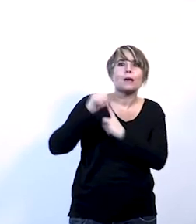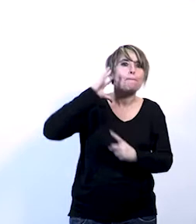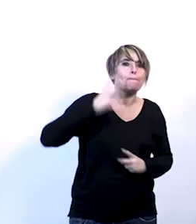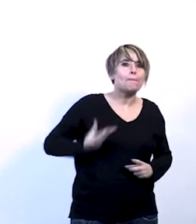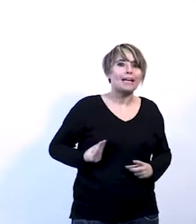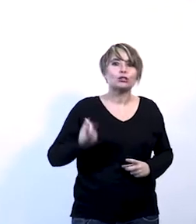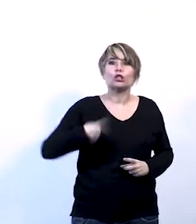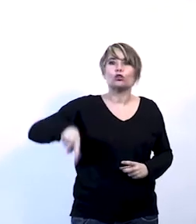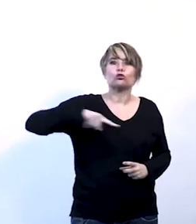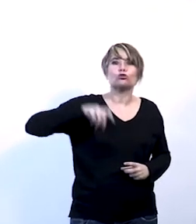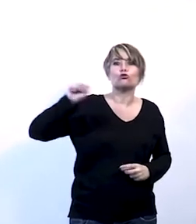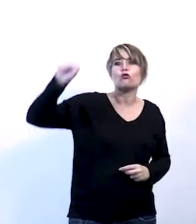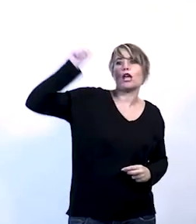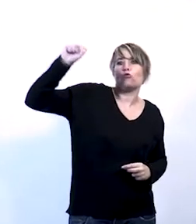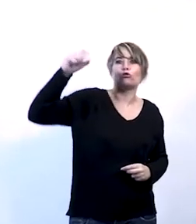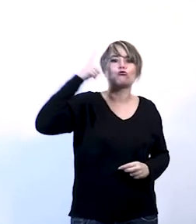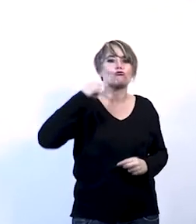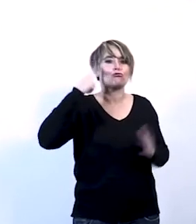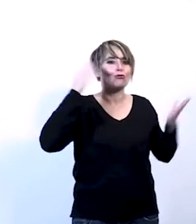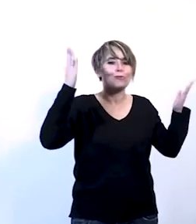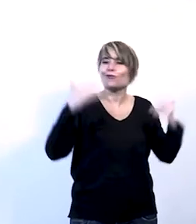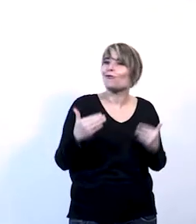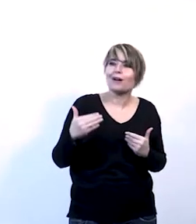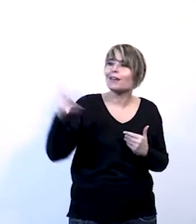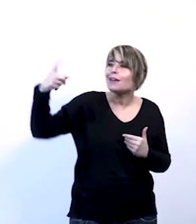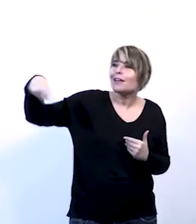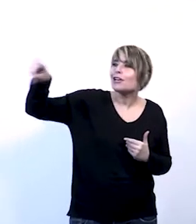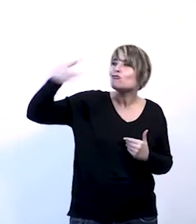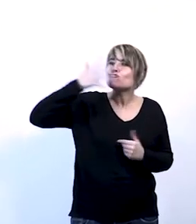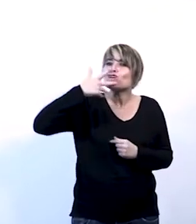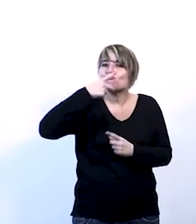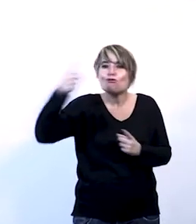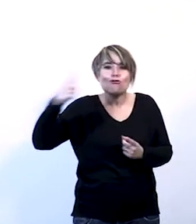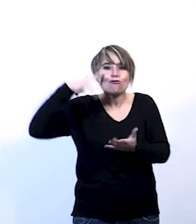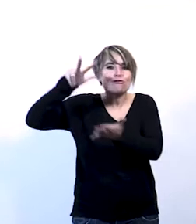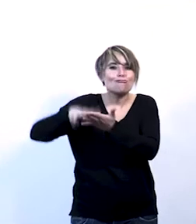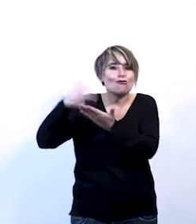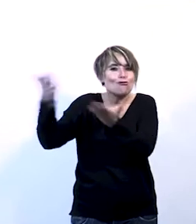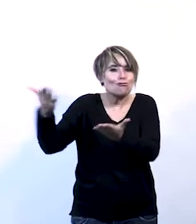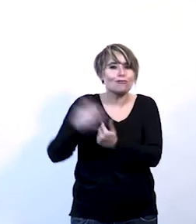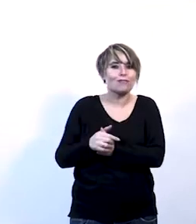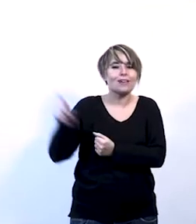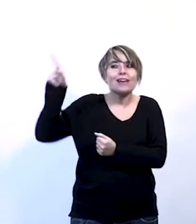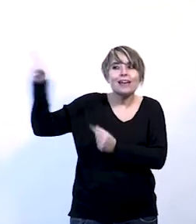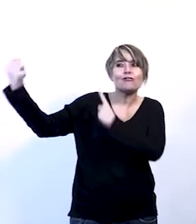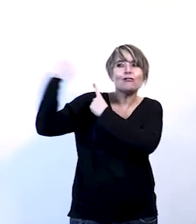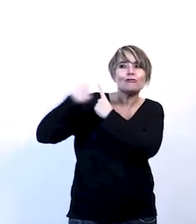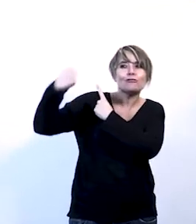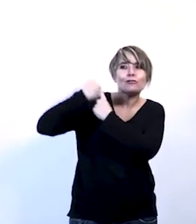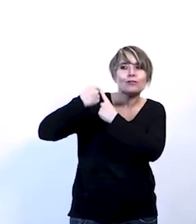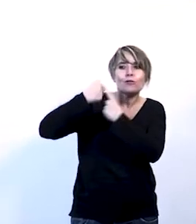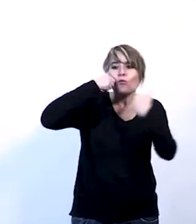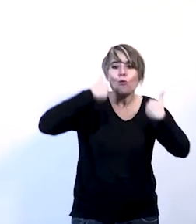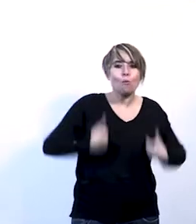somos héroes, que no nos acostumbramos, es algo que ellos no conocen y no reconocen, que es parte de la naturalidad